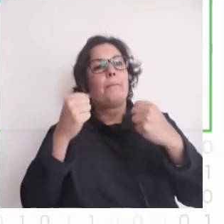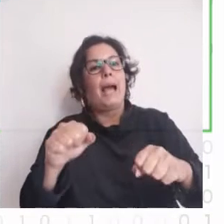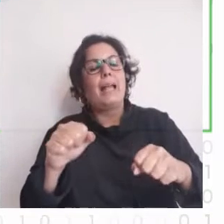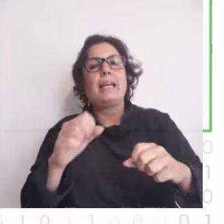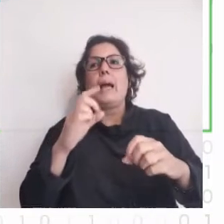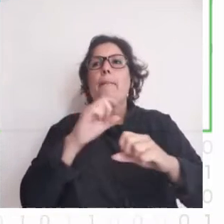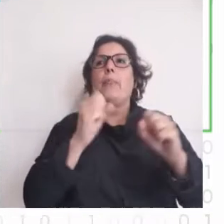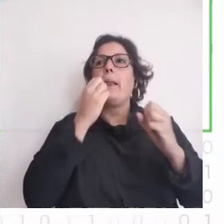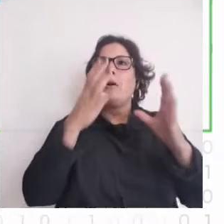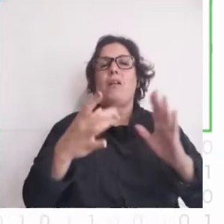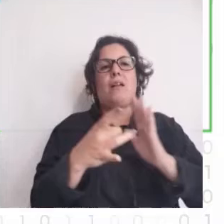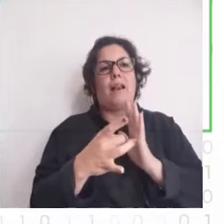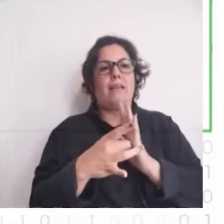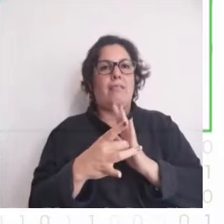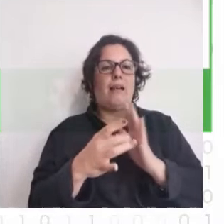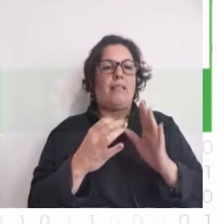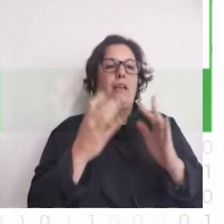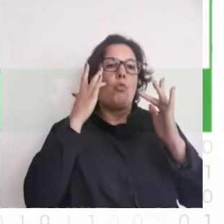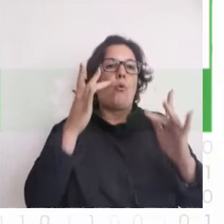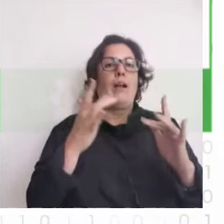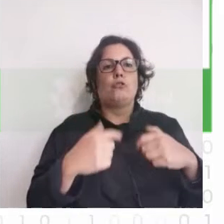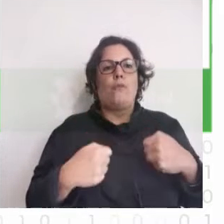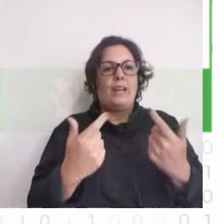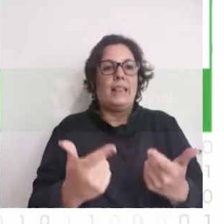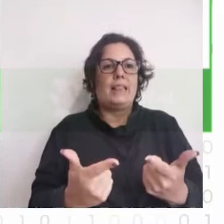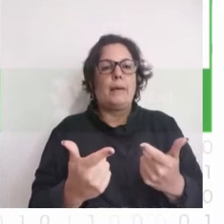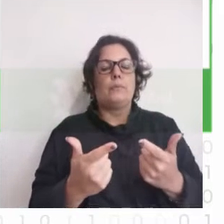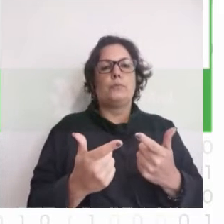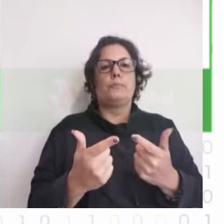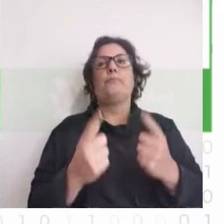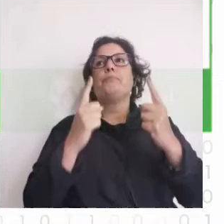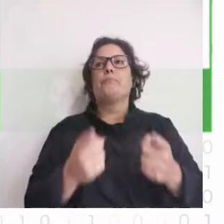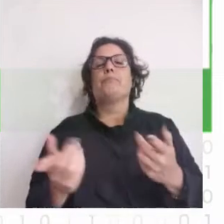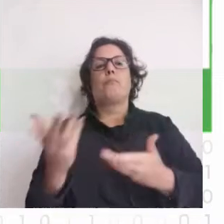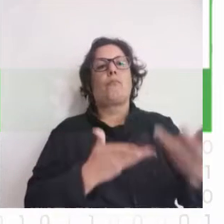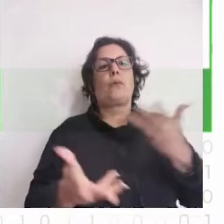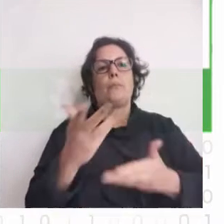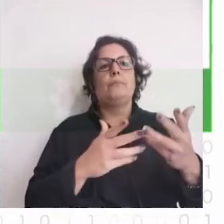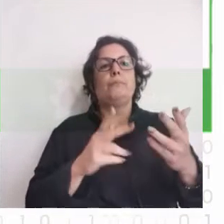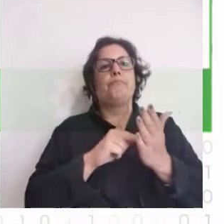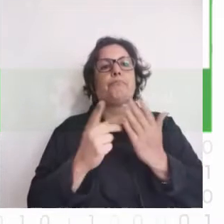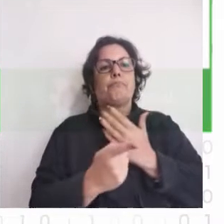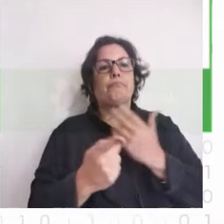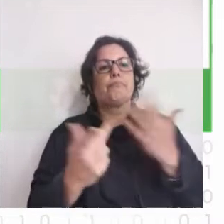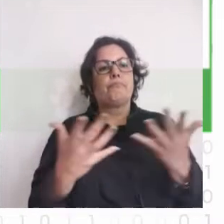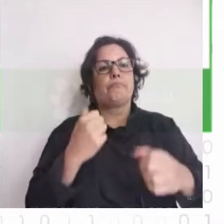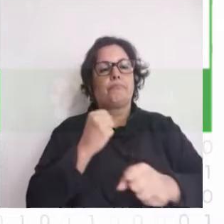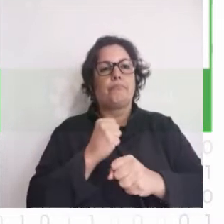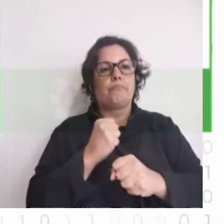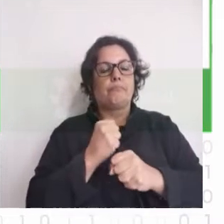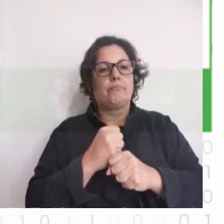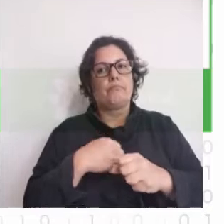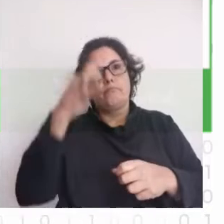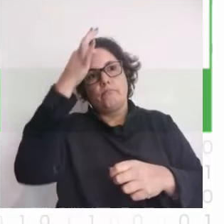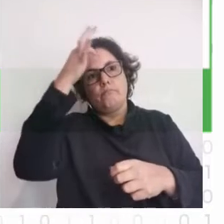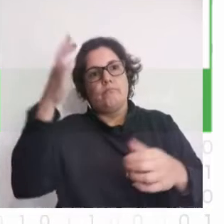mejorar la calidad de la enseñanza que brindamos. Brevemente voy a compartir este otro proyecto en el cual estoy trabajando y en el cual me estoy especializando